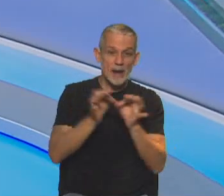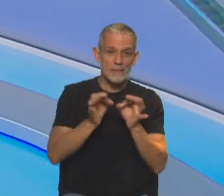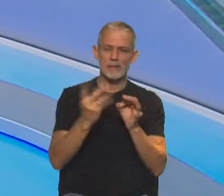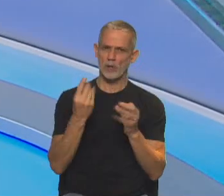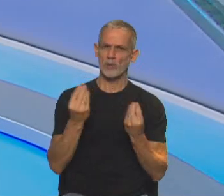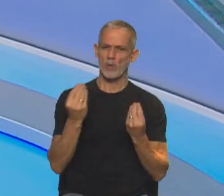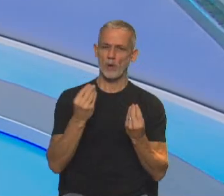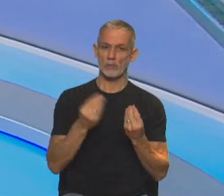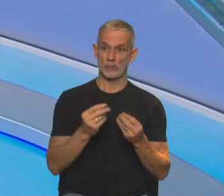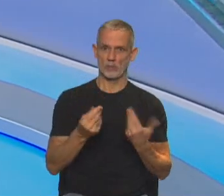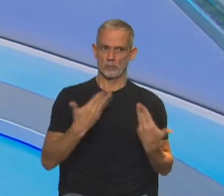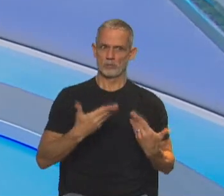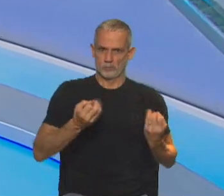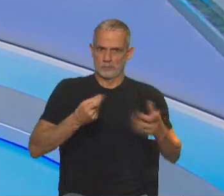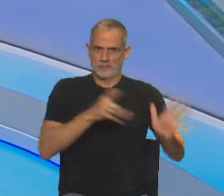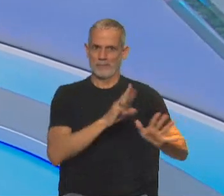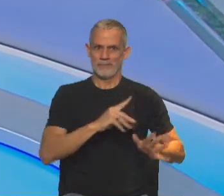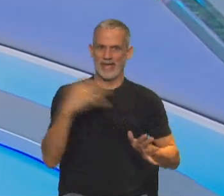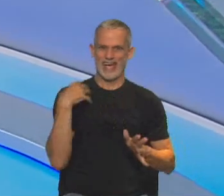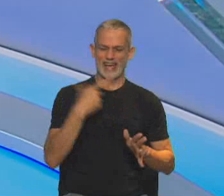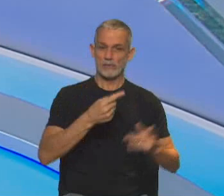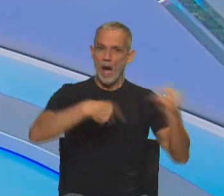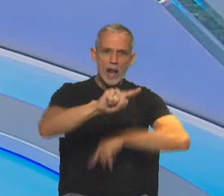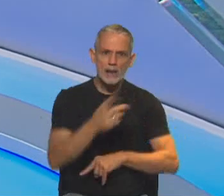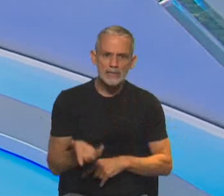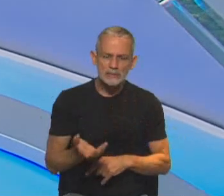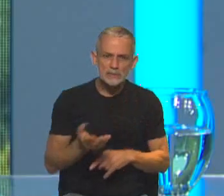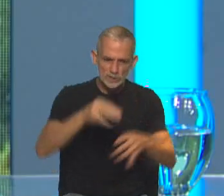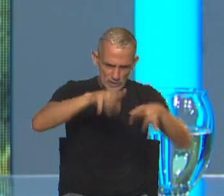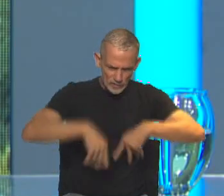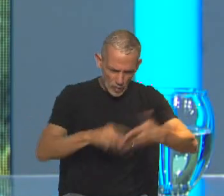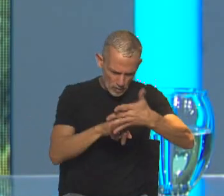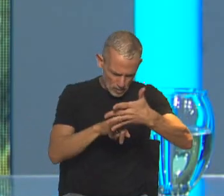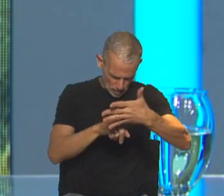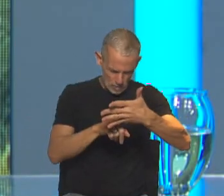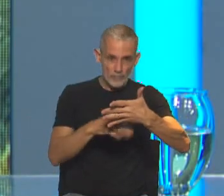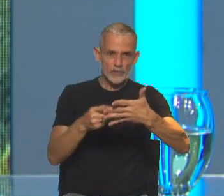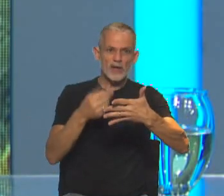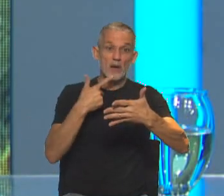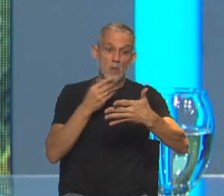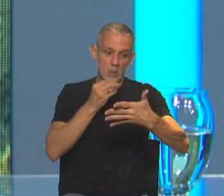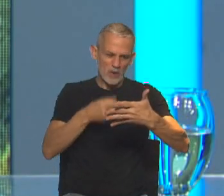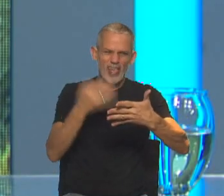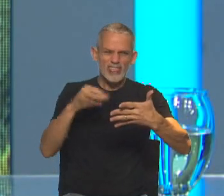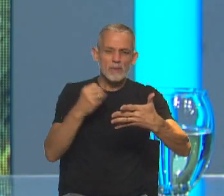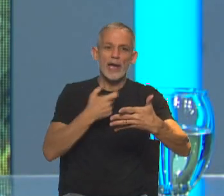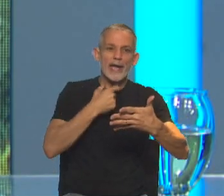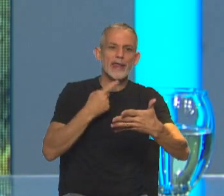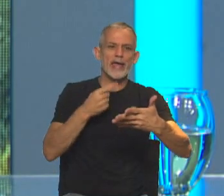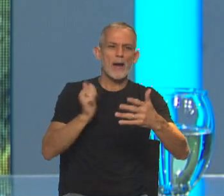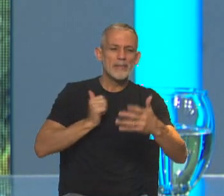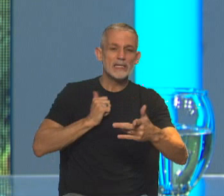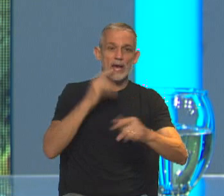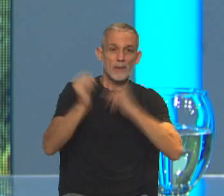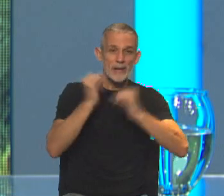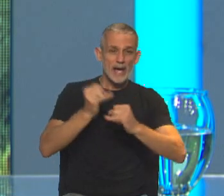de hacer quedar bien a los generales. Fue exactamente todo lo contrario, ¿no? El informe Rattenbach tenía que ver con por eso digo, este intento de las Fuerzas Armadas de